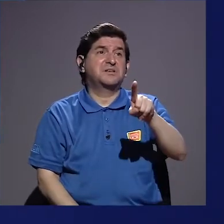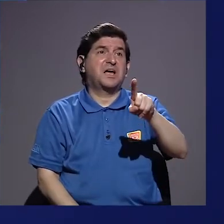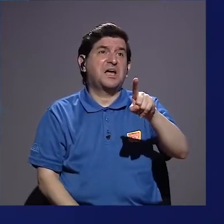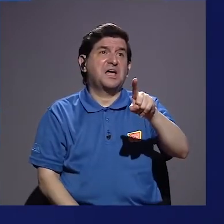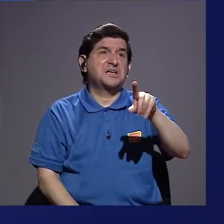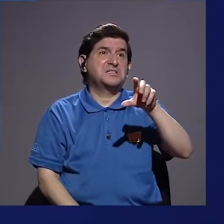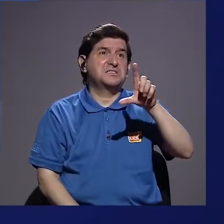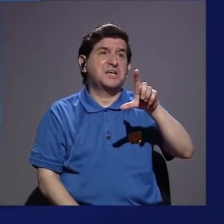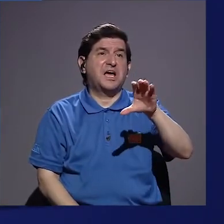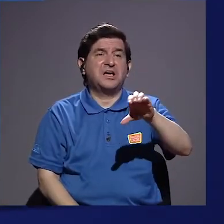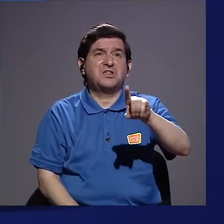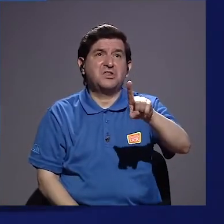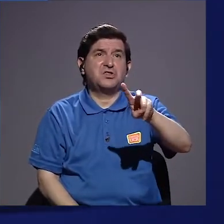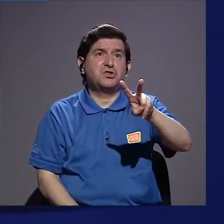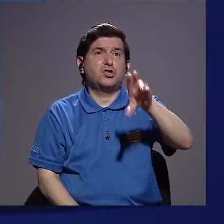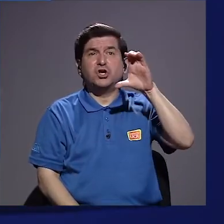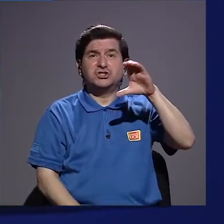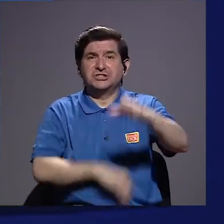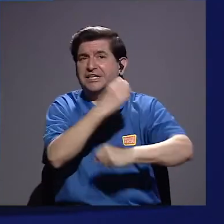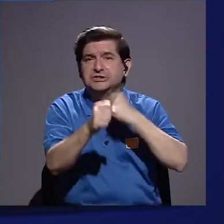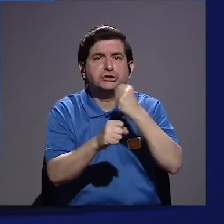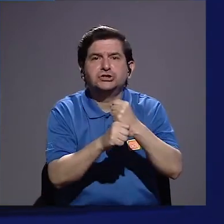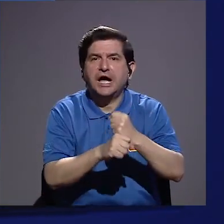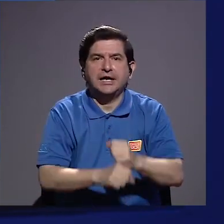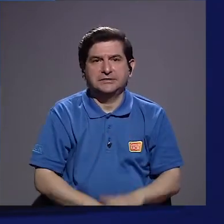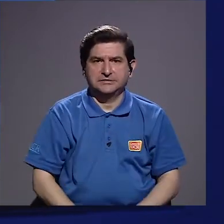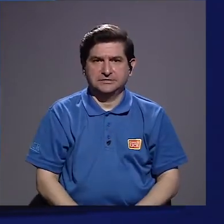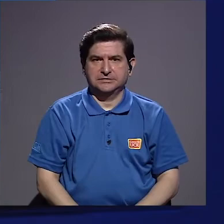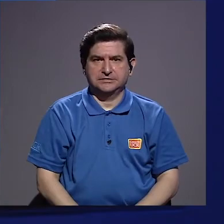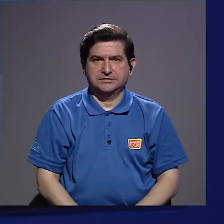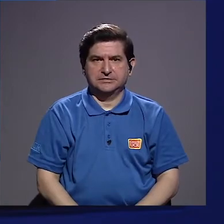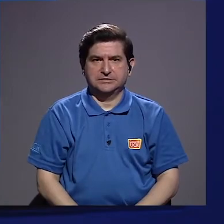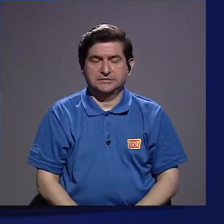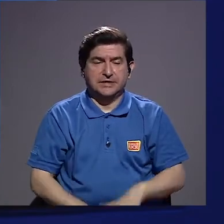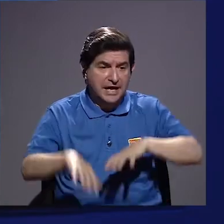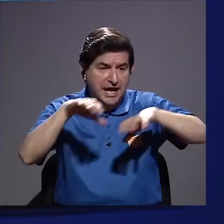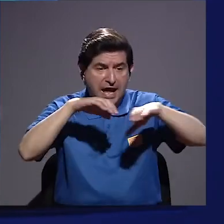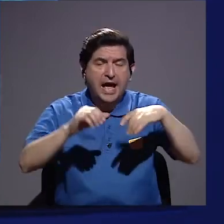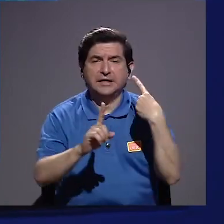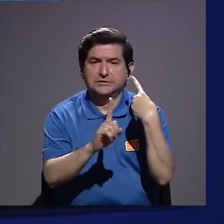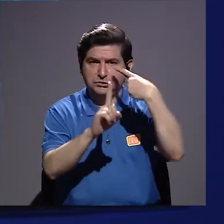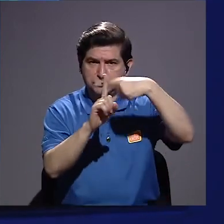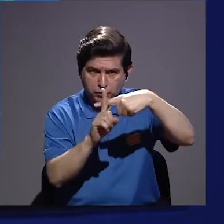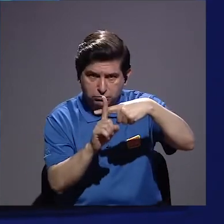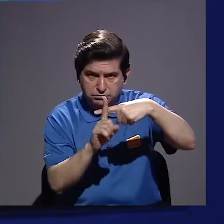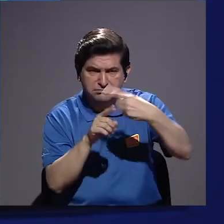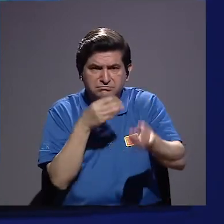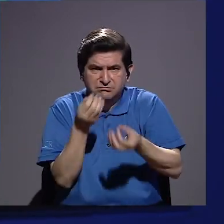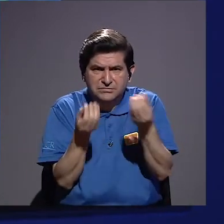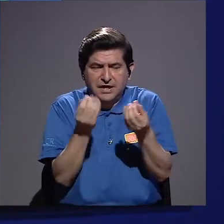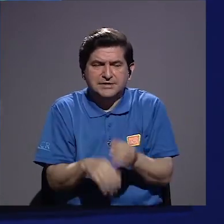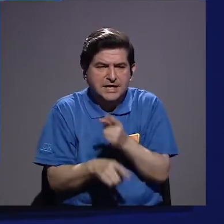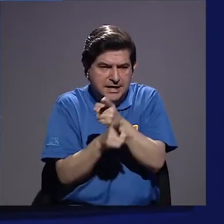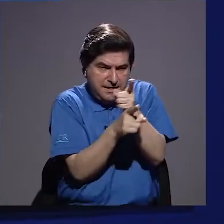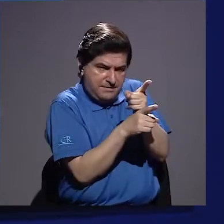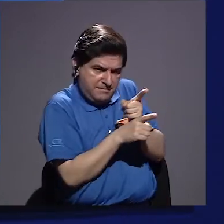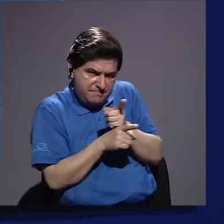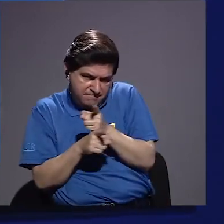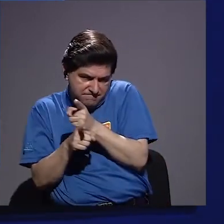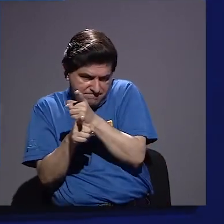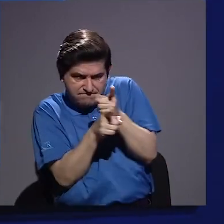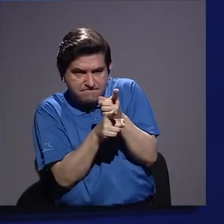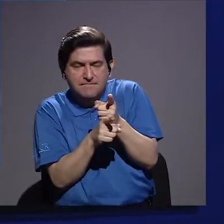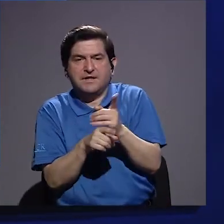de otros 100, 200 años, ¿verdad? Entonces, porque las acciones afirmativas lo que hacen es